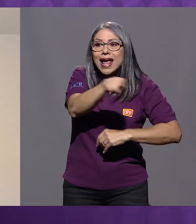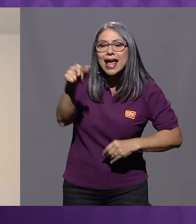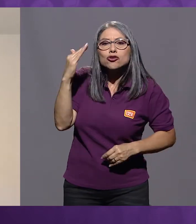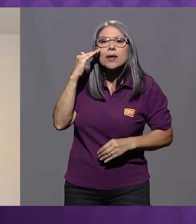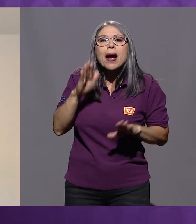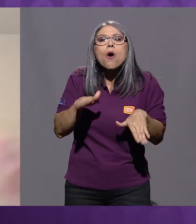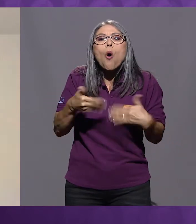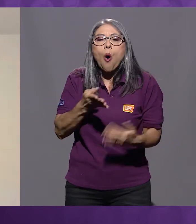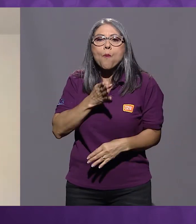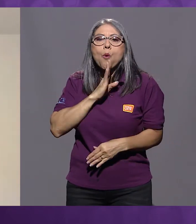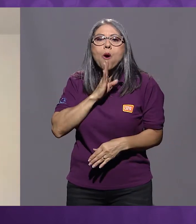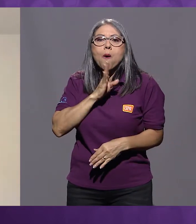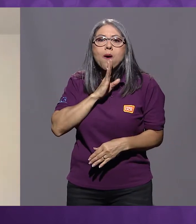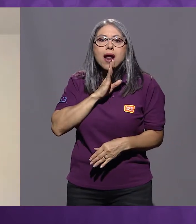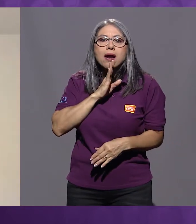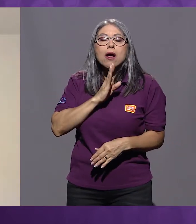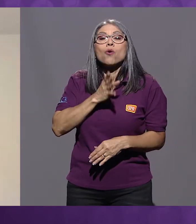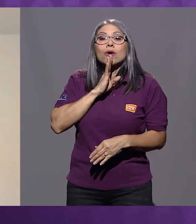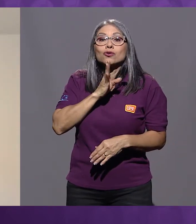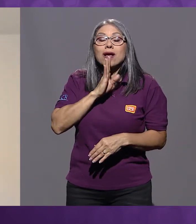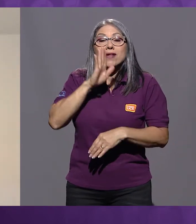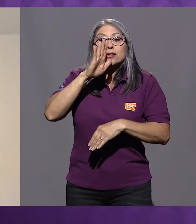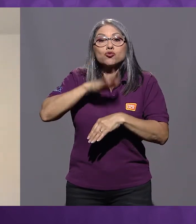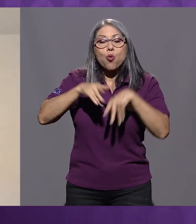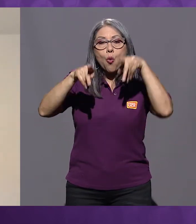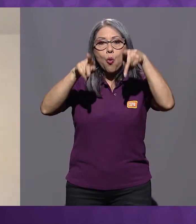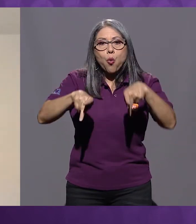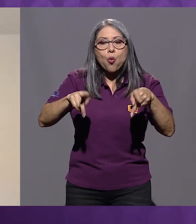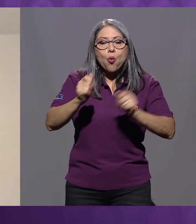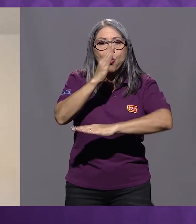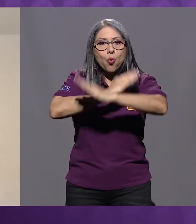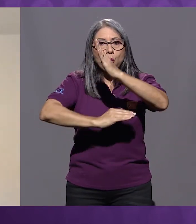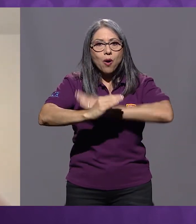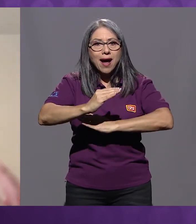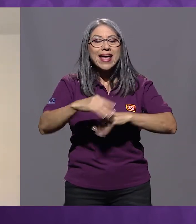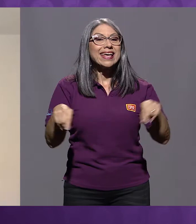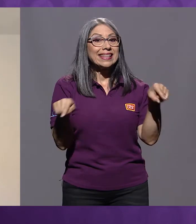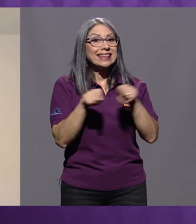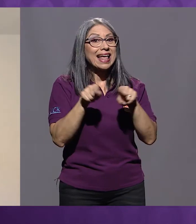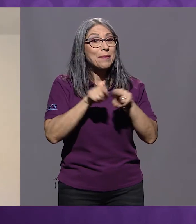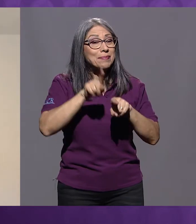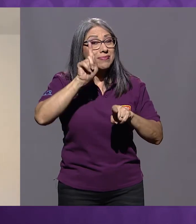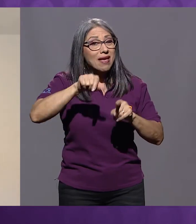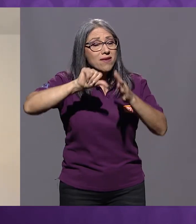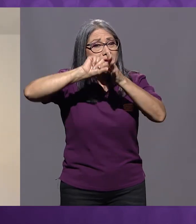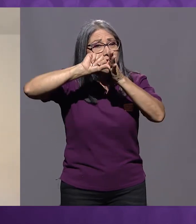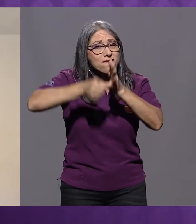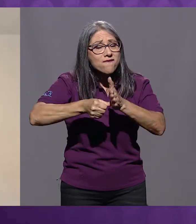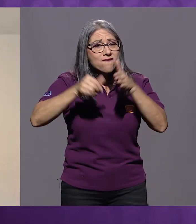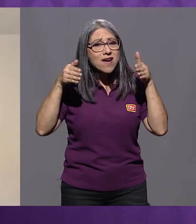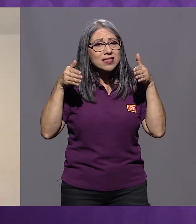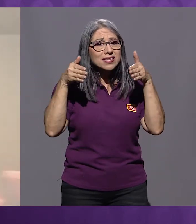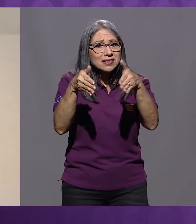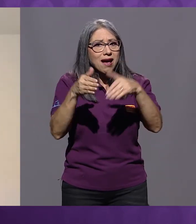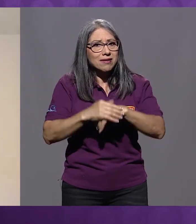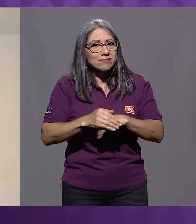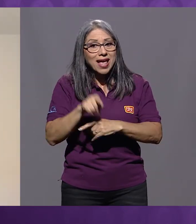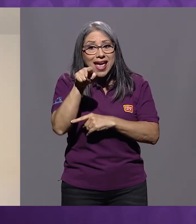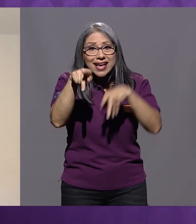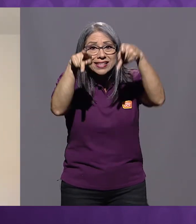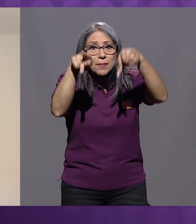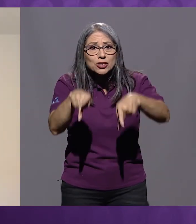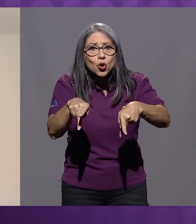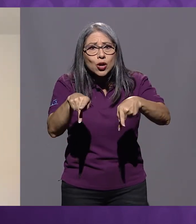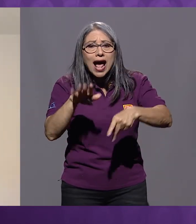dirigirse cuando se habla de una persona con discapacidad, y también enfatizar el hecho de que el motivo por qué